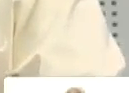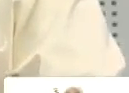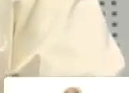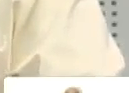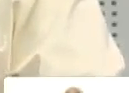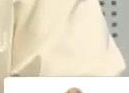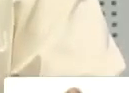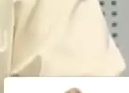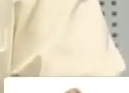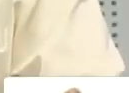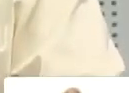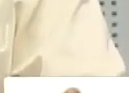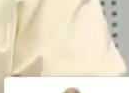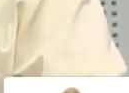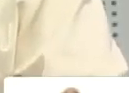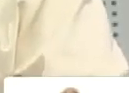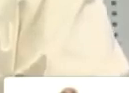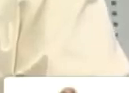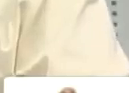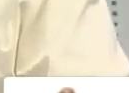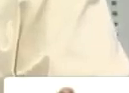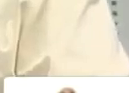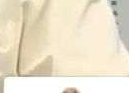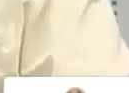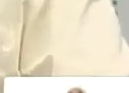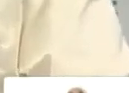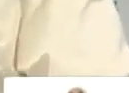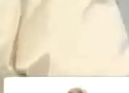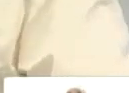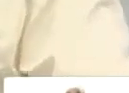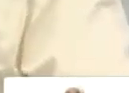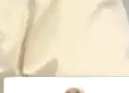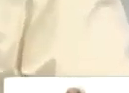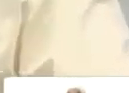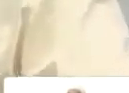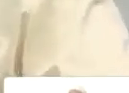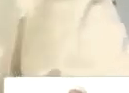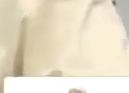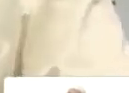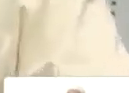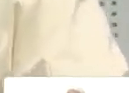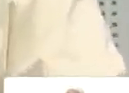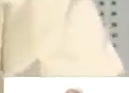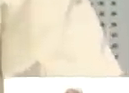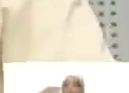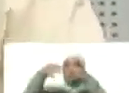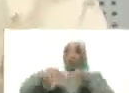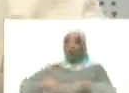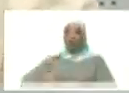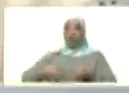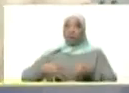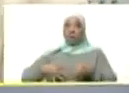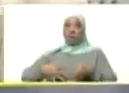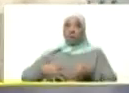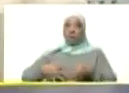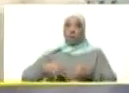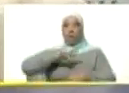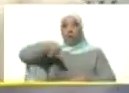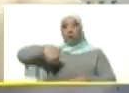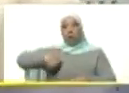una ola de cambios revolucionarios, de cambios progresistas, de cambios auténticos en